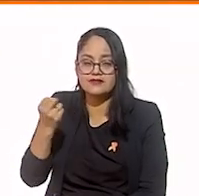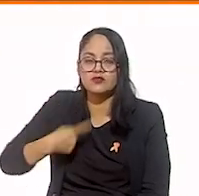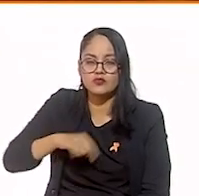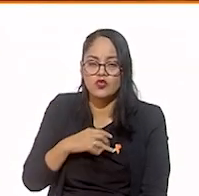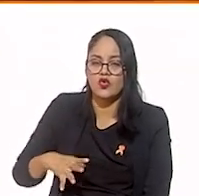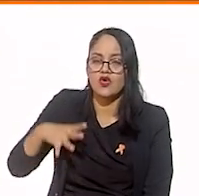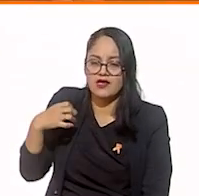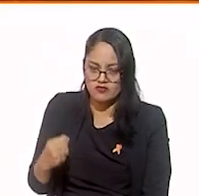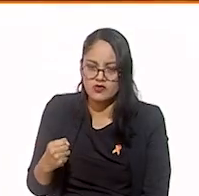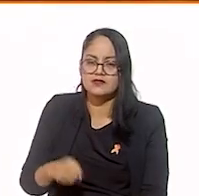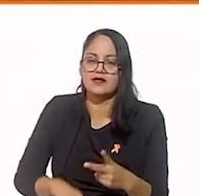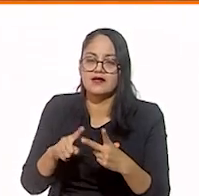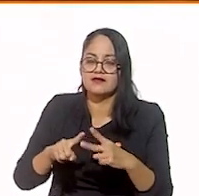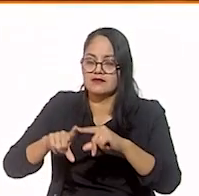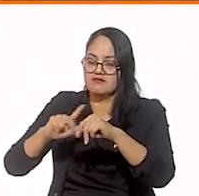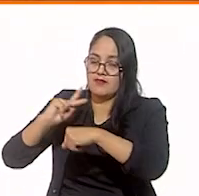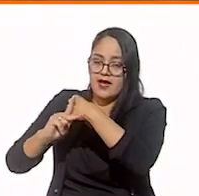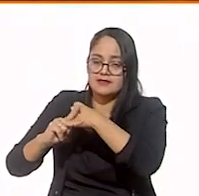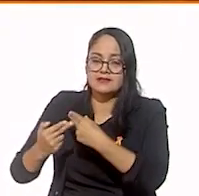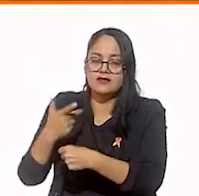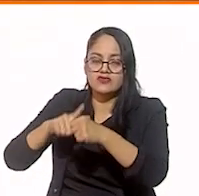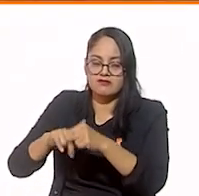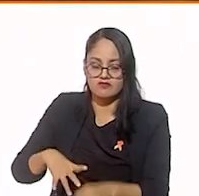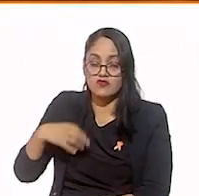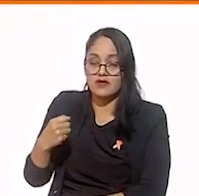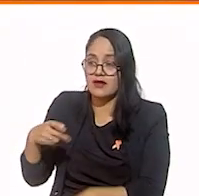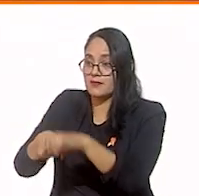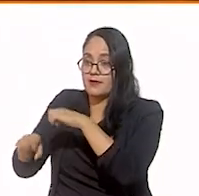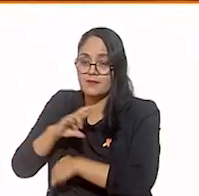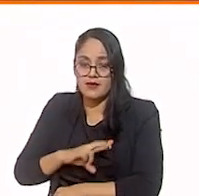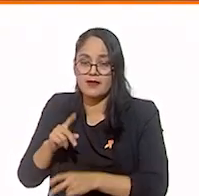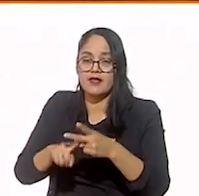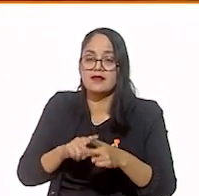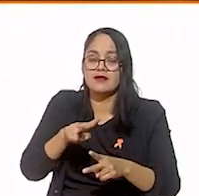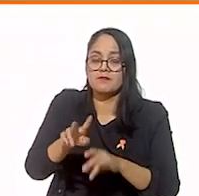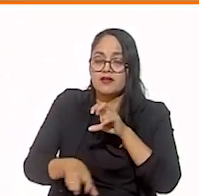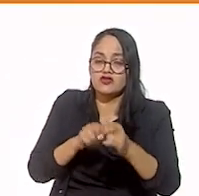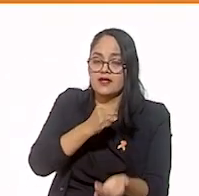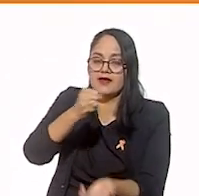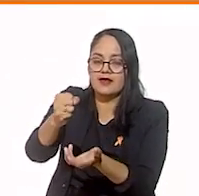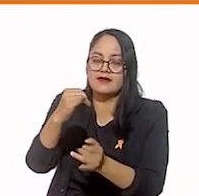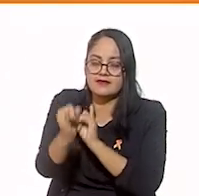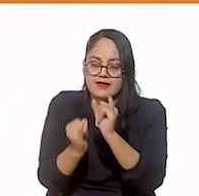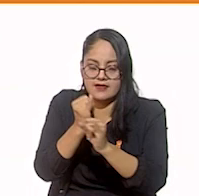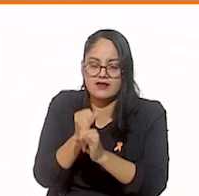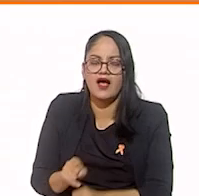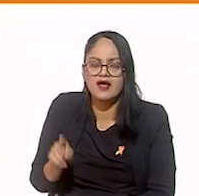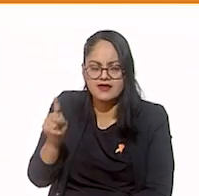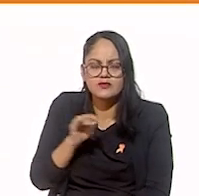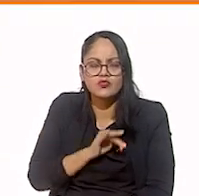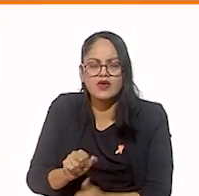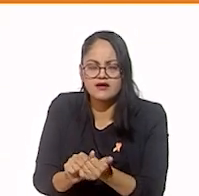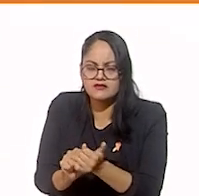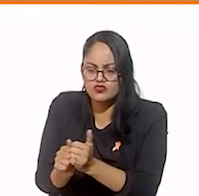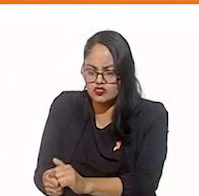del propio gobierno, pasa por un esfuerzo nacional que involucra al sector privado, que involucra inversiones internacionales, y obviamente con un Estado fuerte que pueda canalizar socialmente